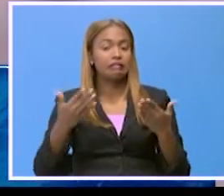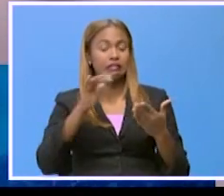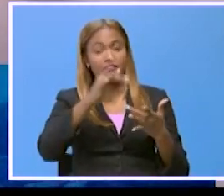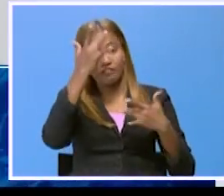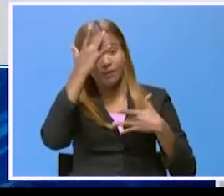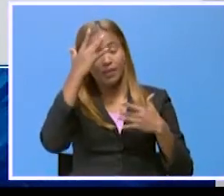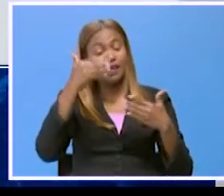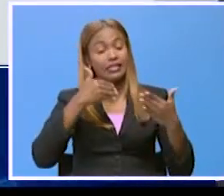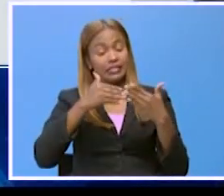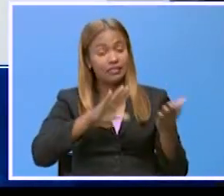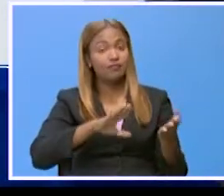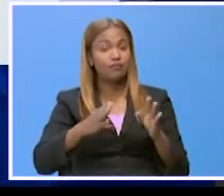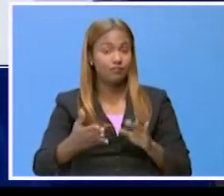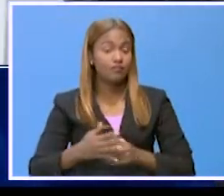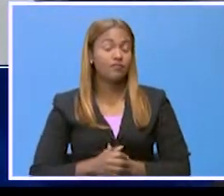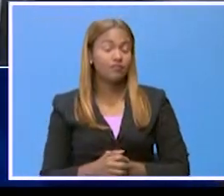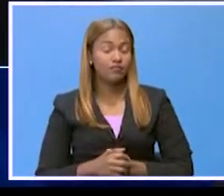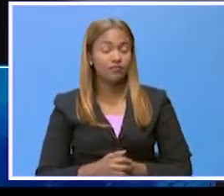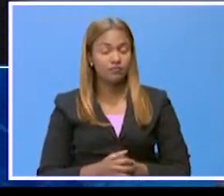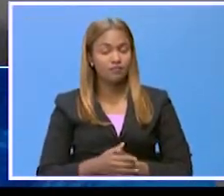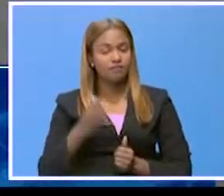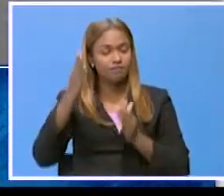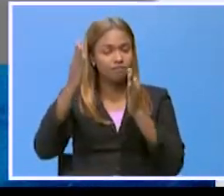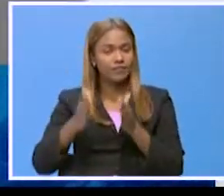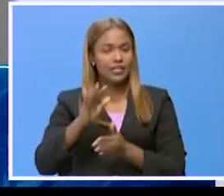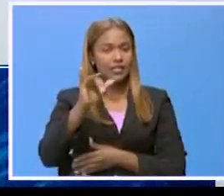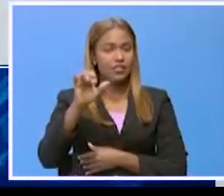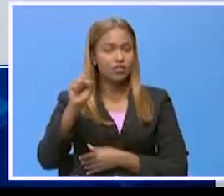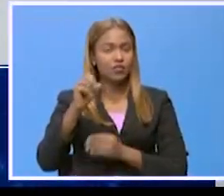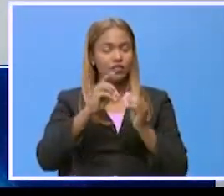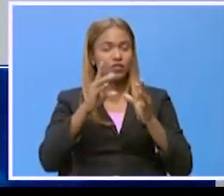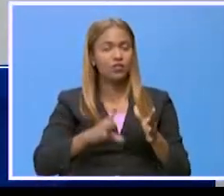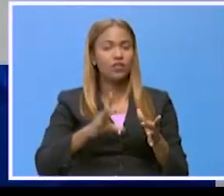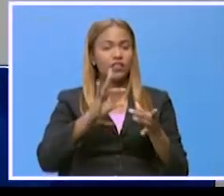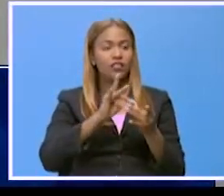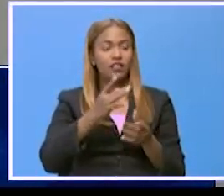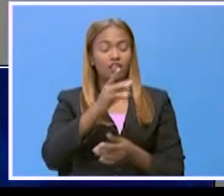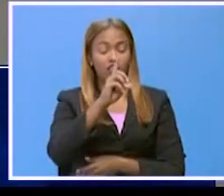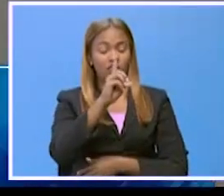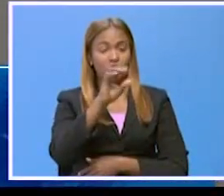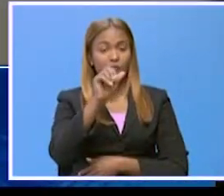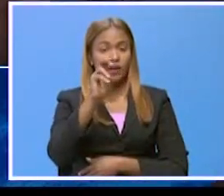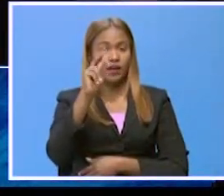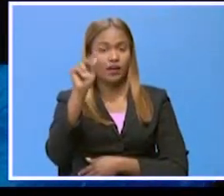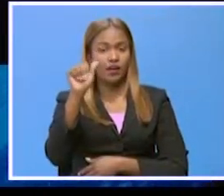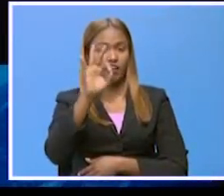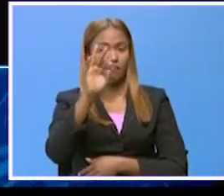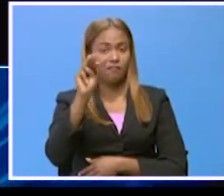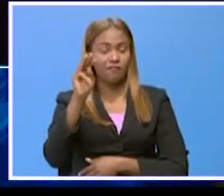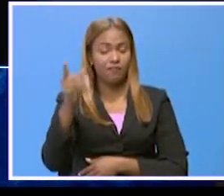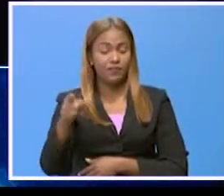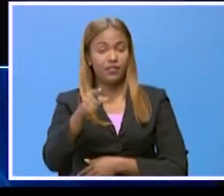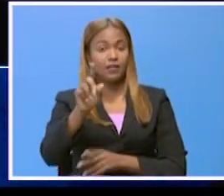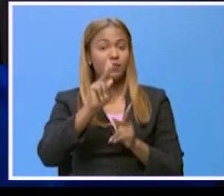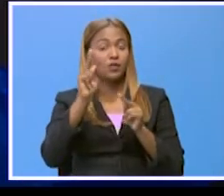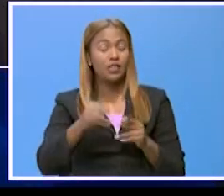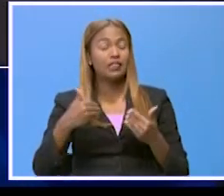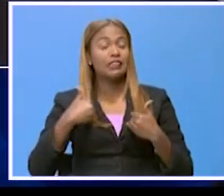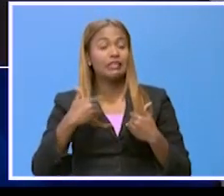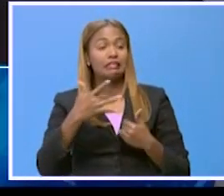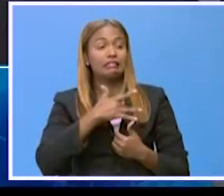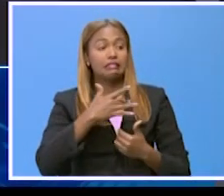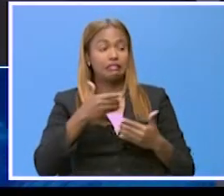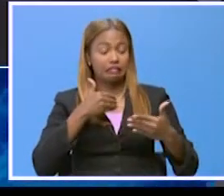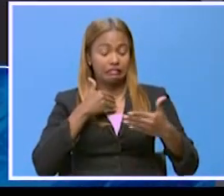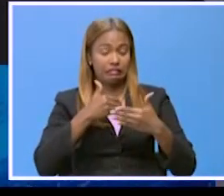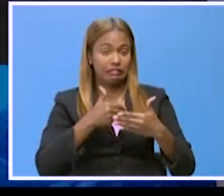enfermedad jesús no va director de dominicana fm fue una de aquellas personas que estuvo muy cerca